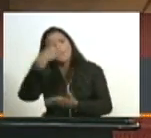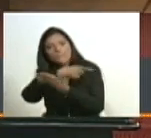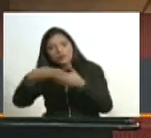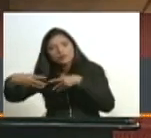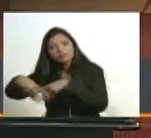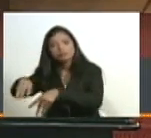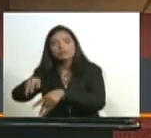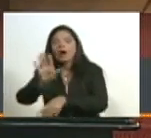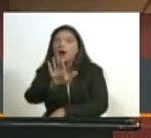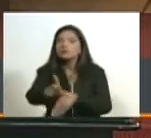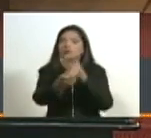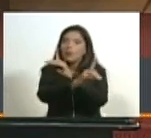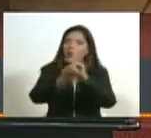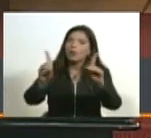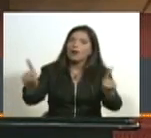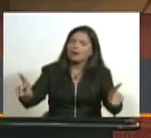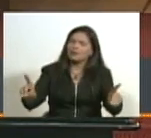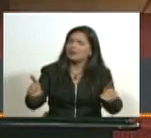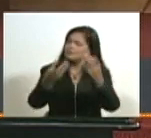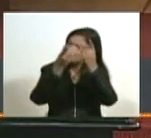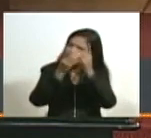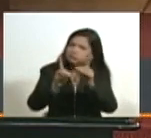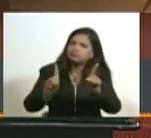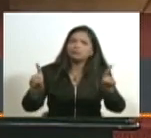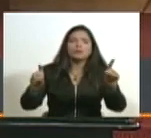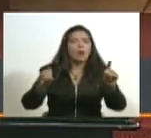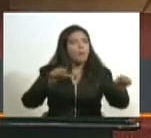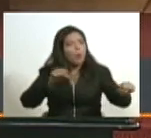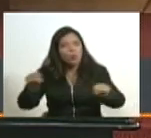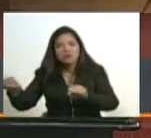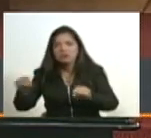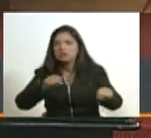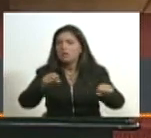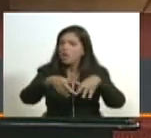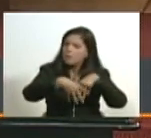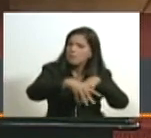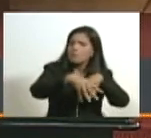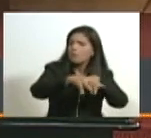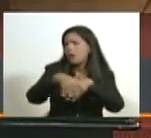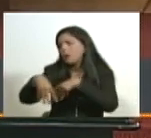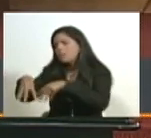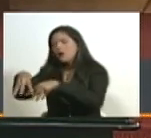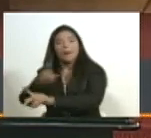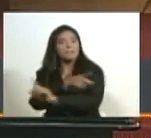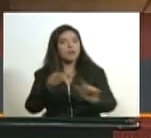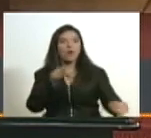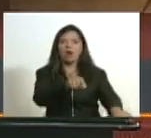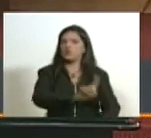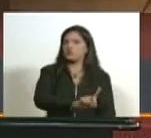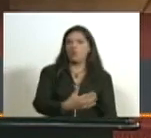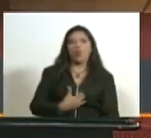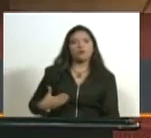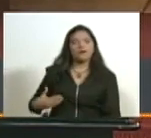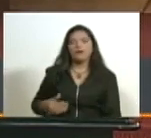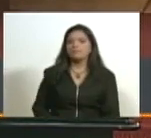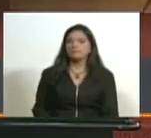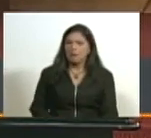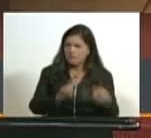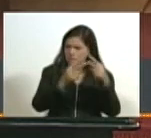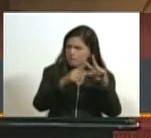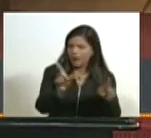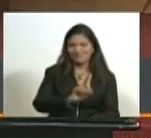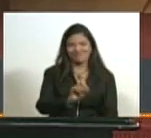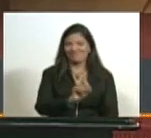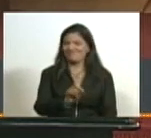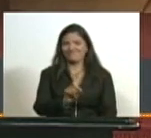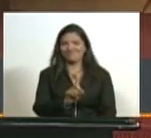juego democrático de una democracia movilizada. Ah, no, pero ellos no quieren manifestaciones pacíficas. Ellos